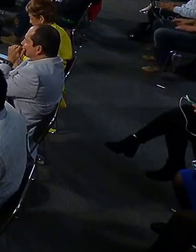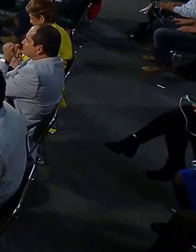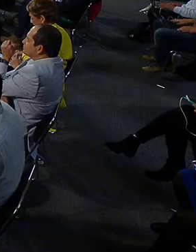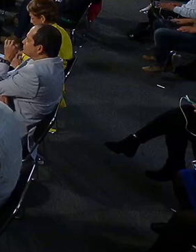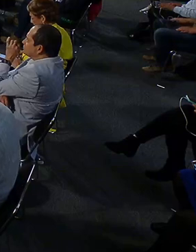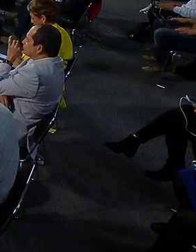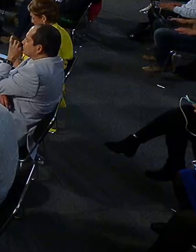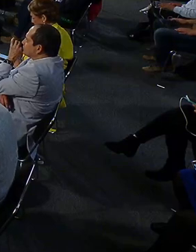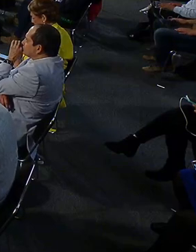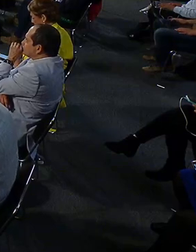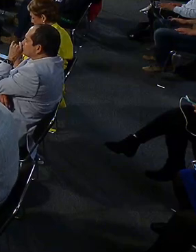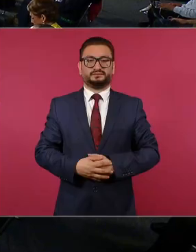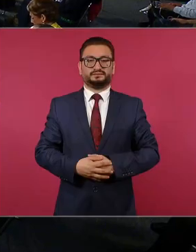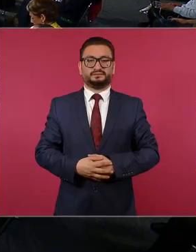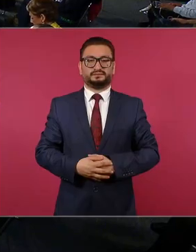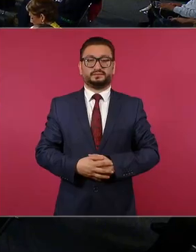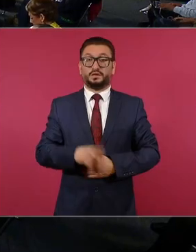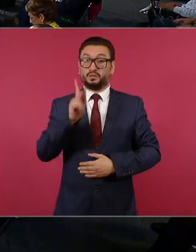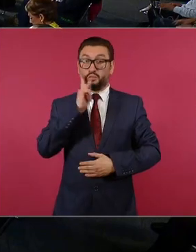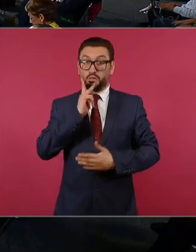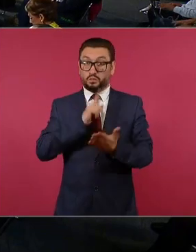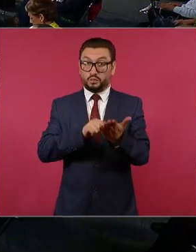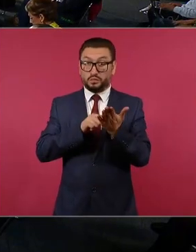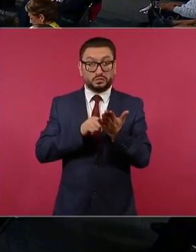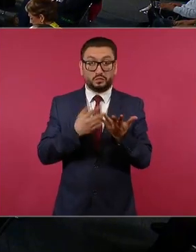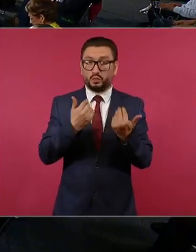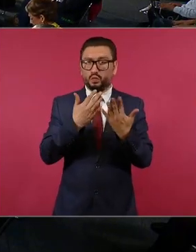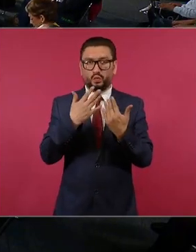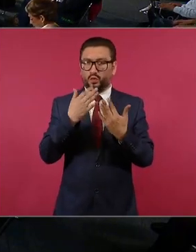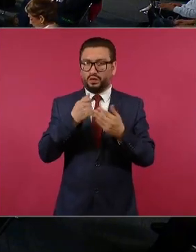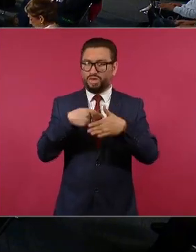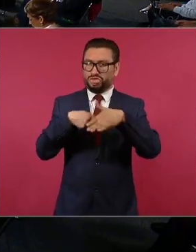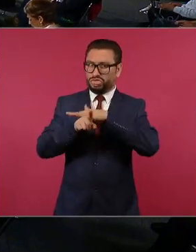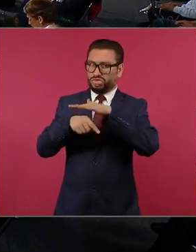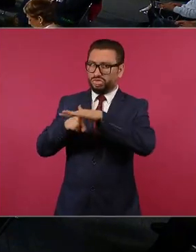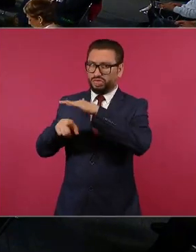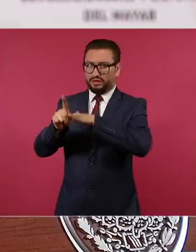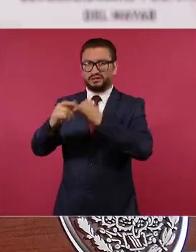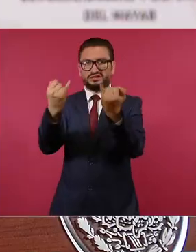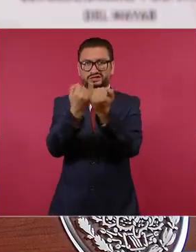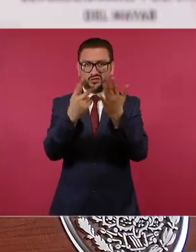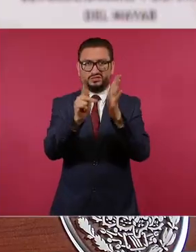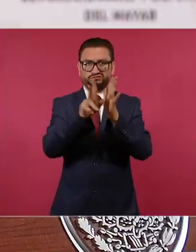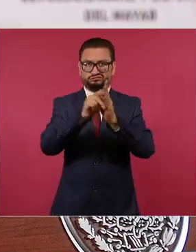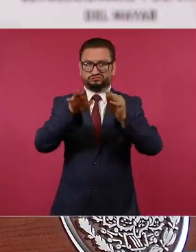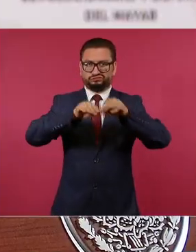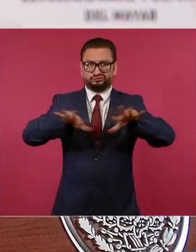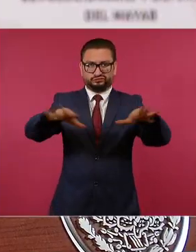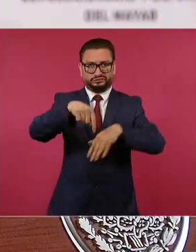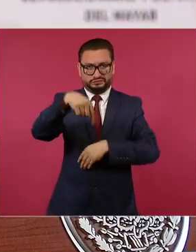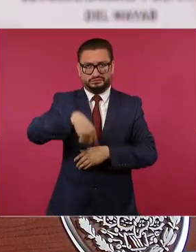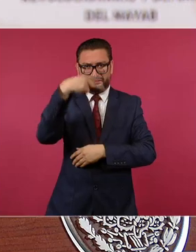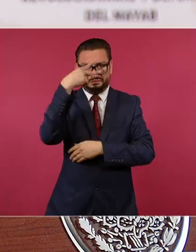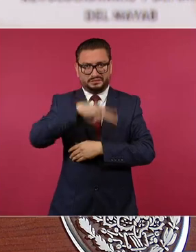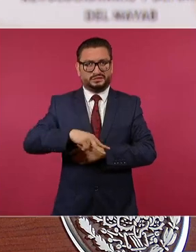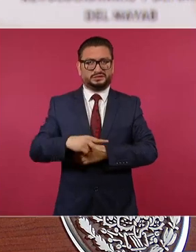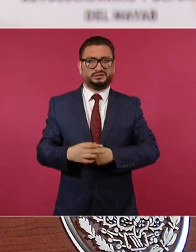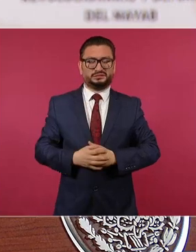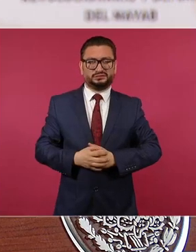Y los medios en México,